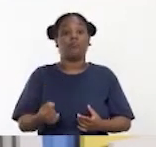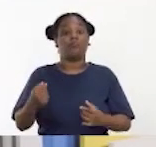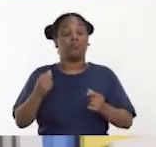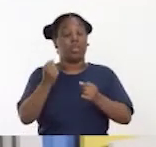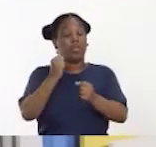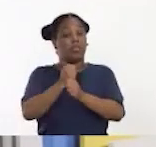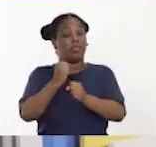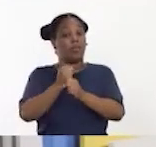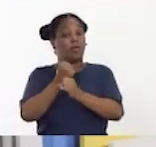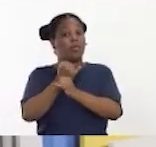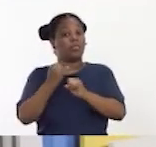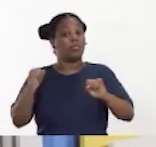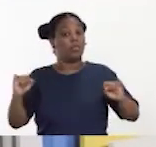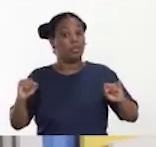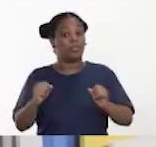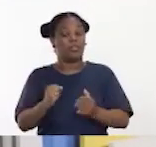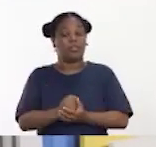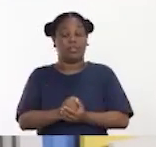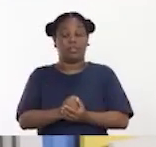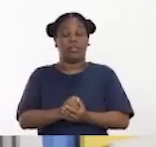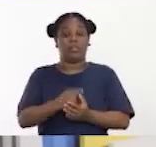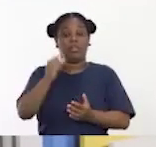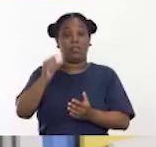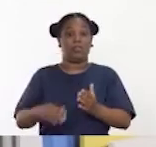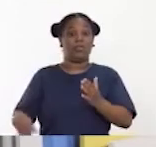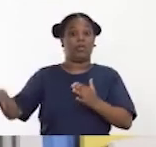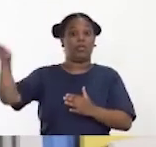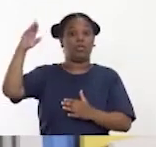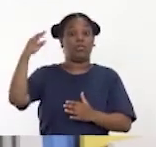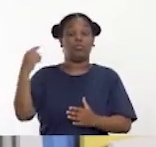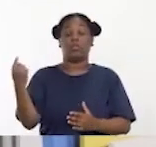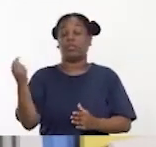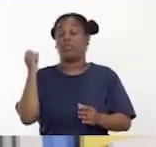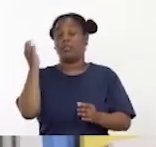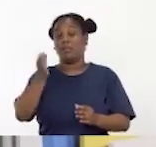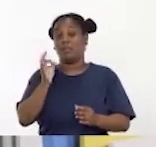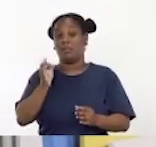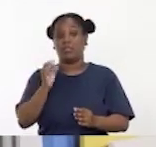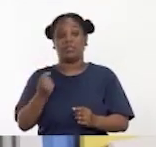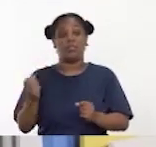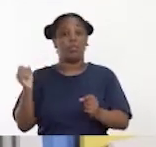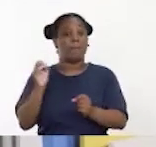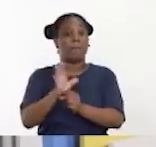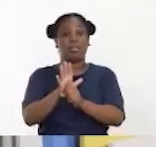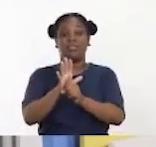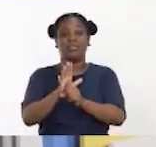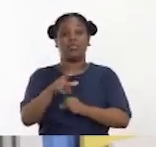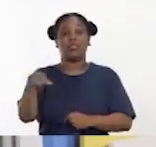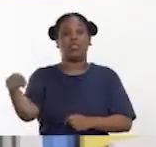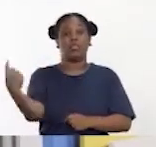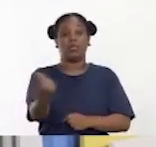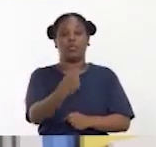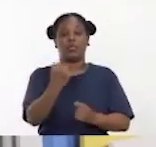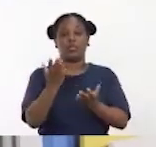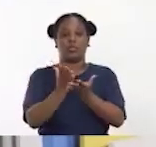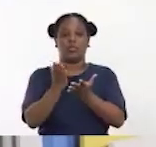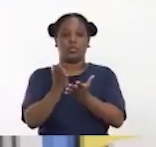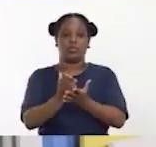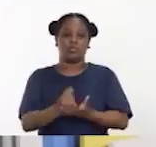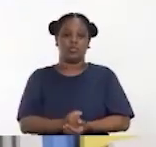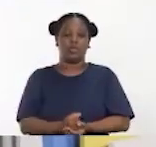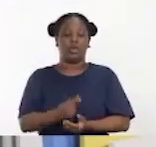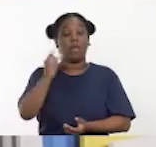autoaprendizaje de las personas adultas, que siempre ha sido un principio de nuestra educación. Lamentablemente, o de manera